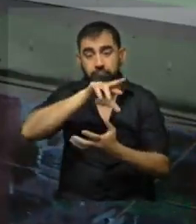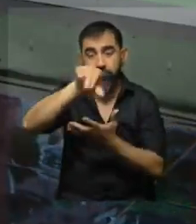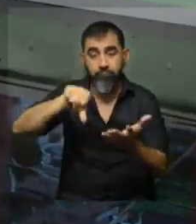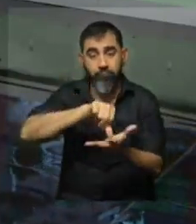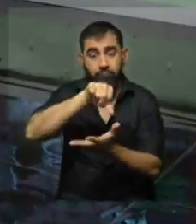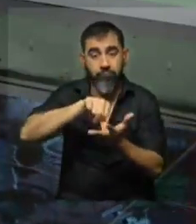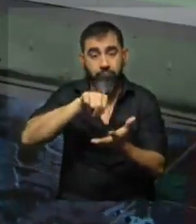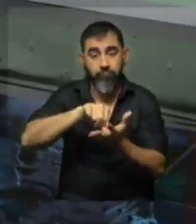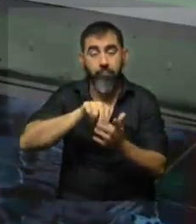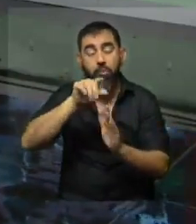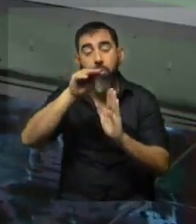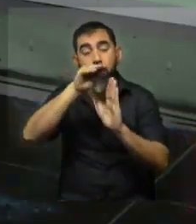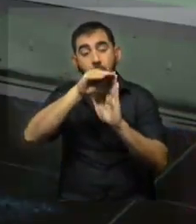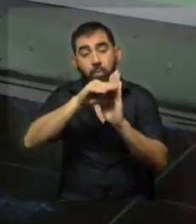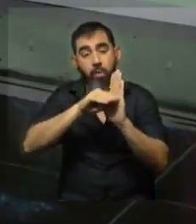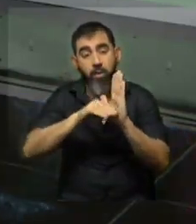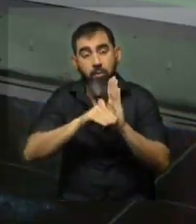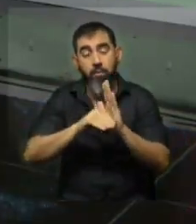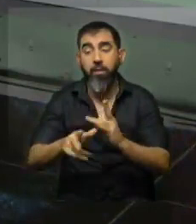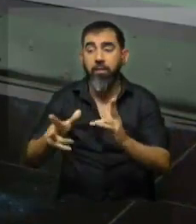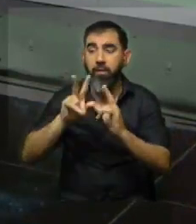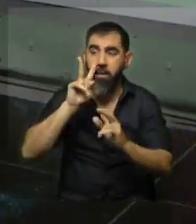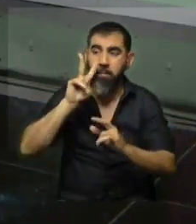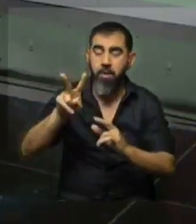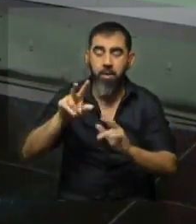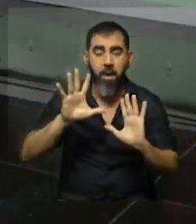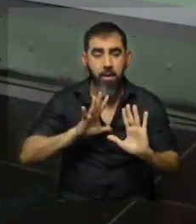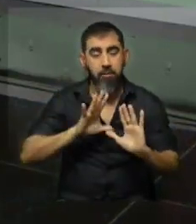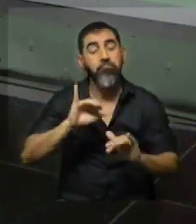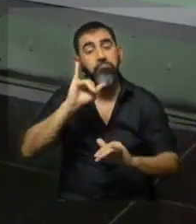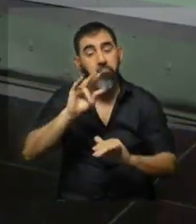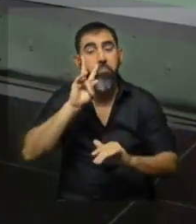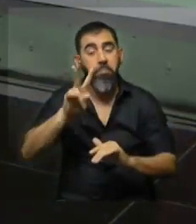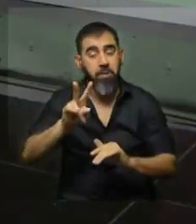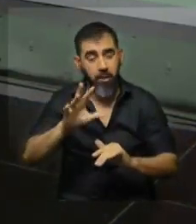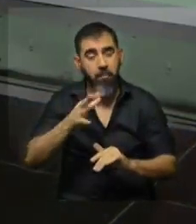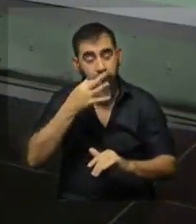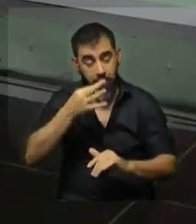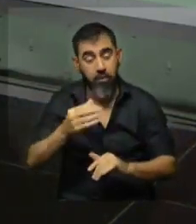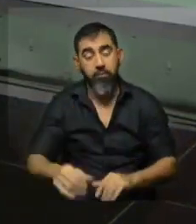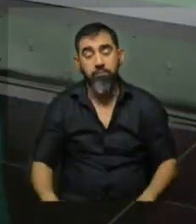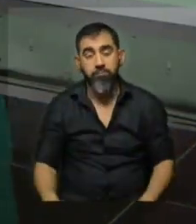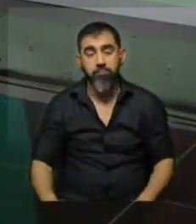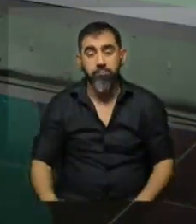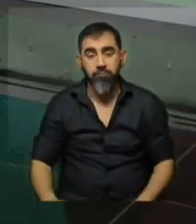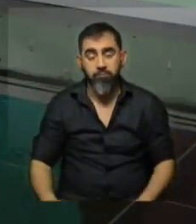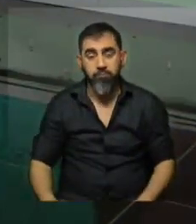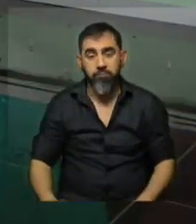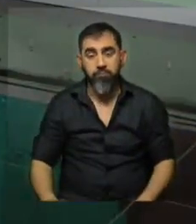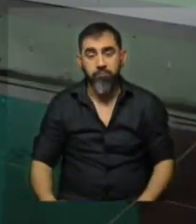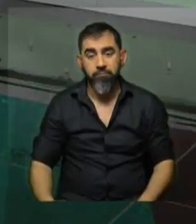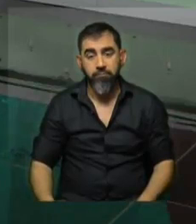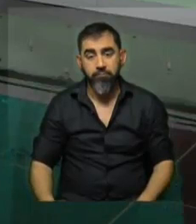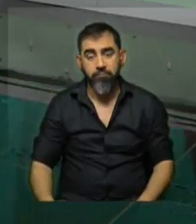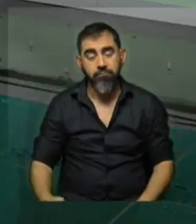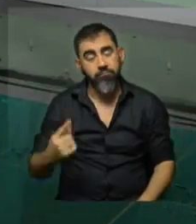porque me hablaban de algunos programas. Yo dije, cuando te dicen que ven, pero lo veían y me comentaban de algunos. Permítanme hacer una reflexión